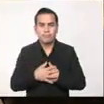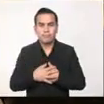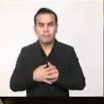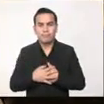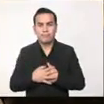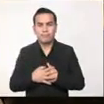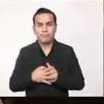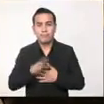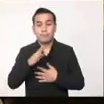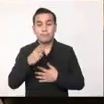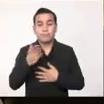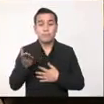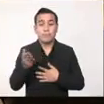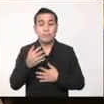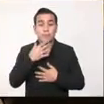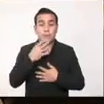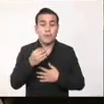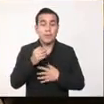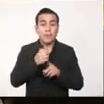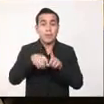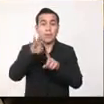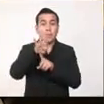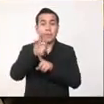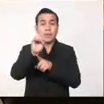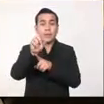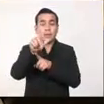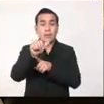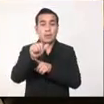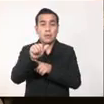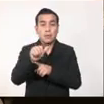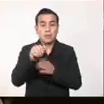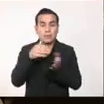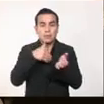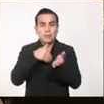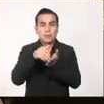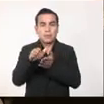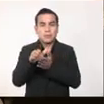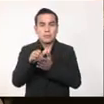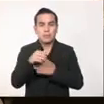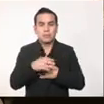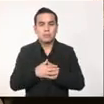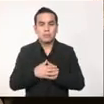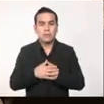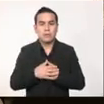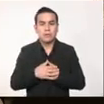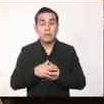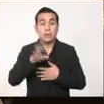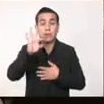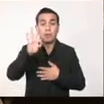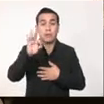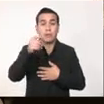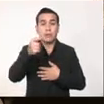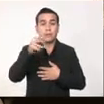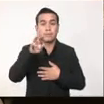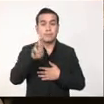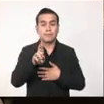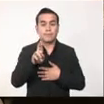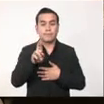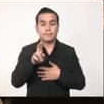sentencias que se han dado de parte de la Sala de lo Constitucional de destitución de un fiscal